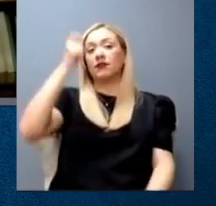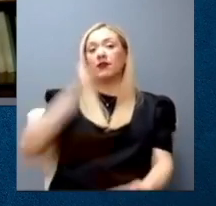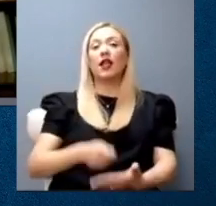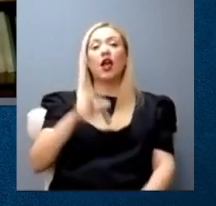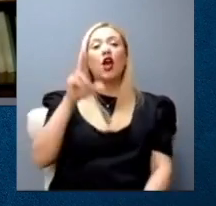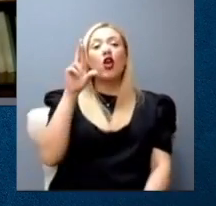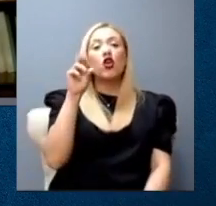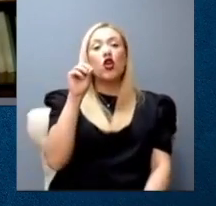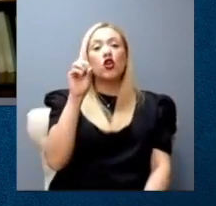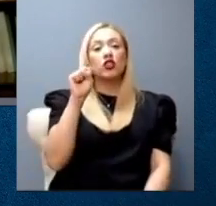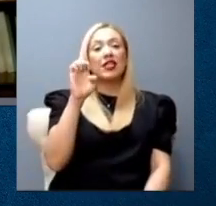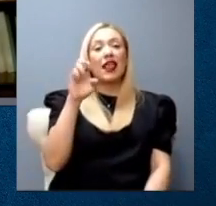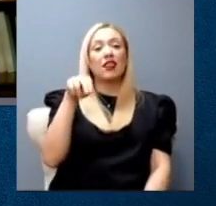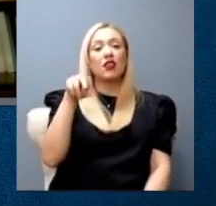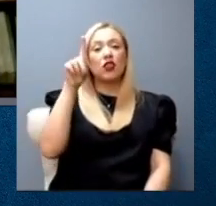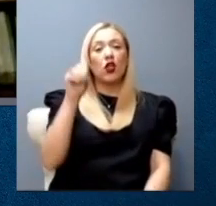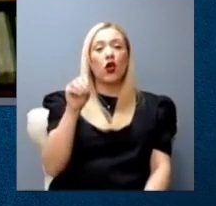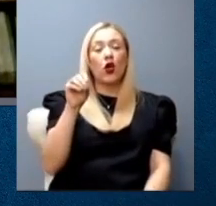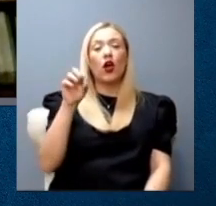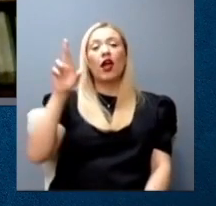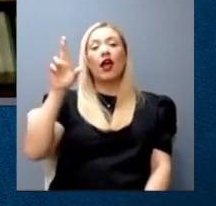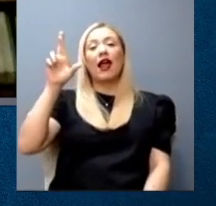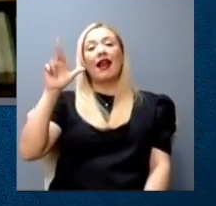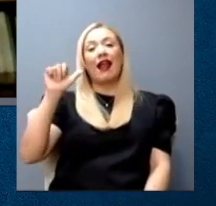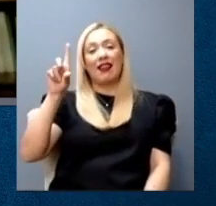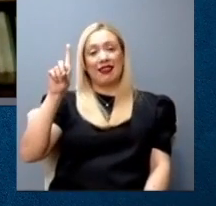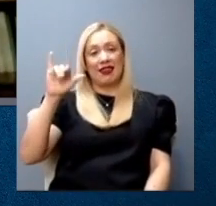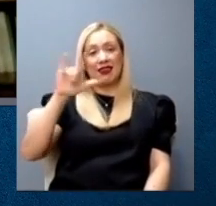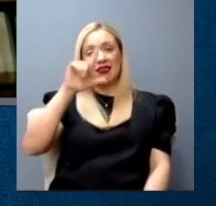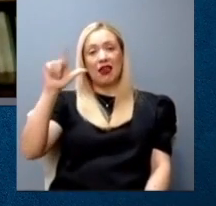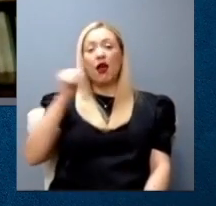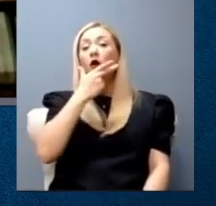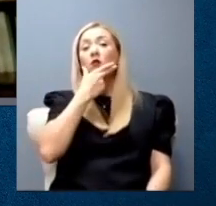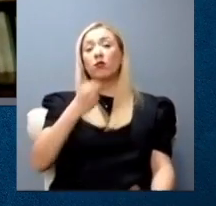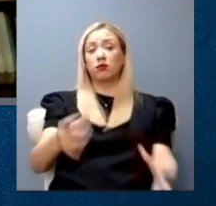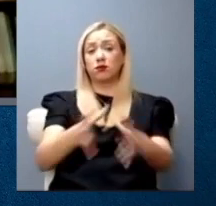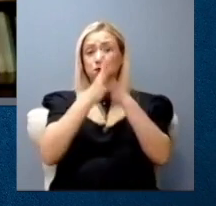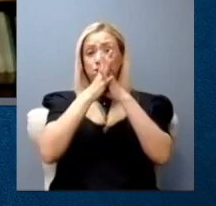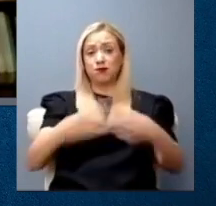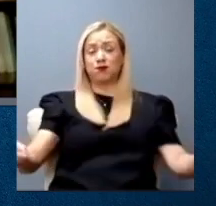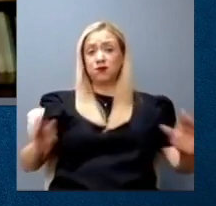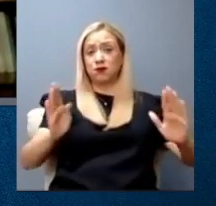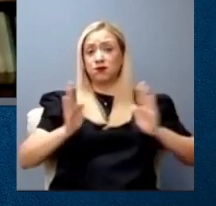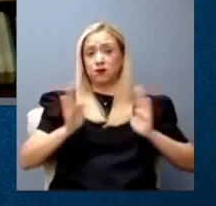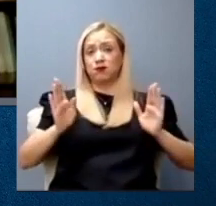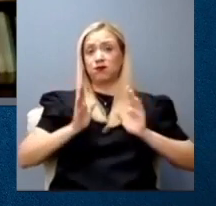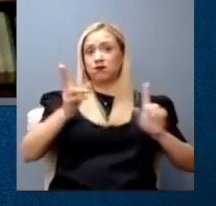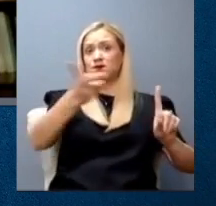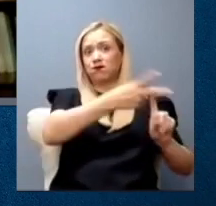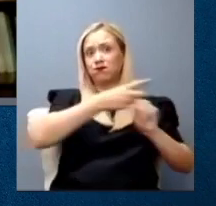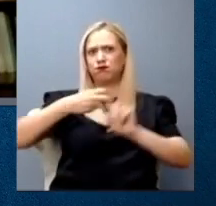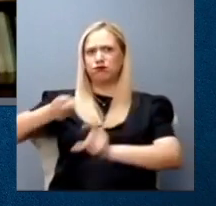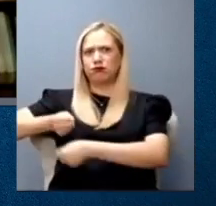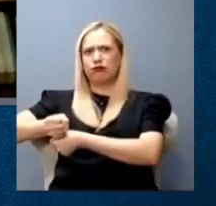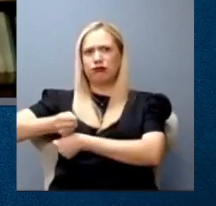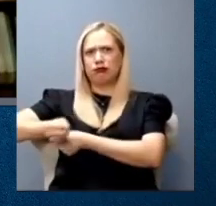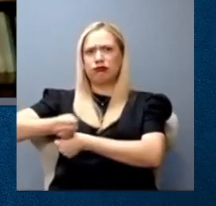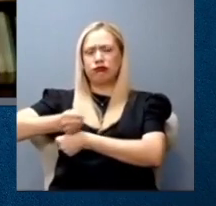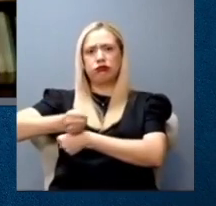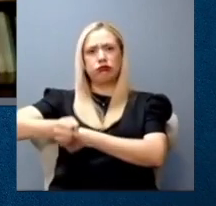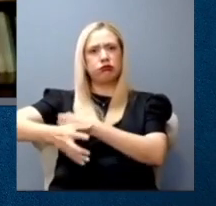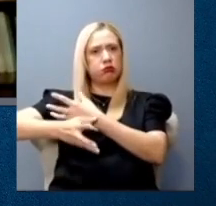Radilla, ¿no? Es esta sentencia que viene a inaugurar para